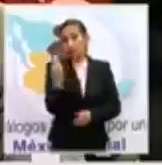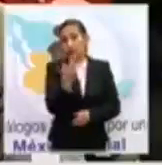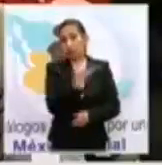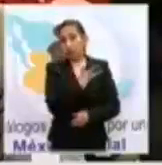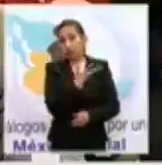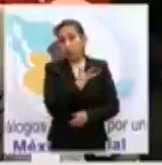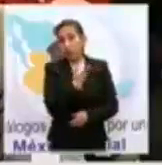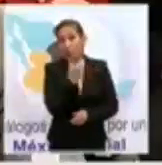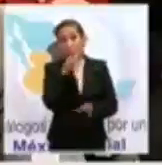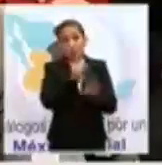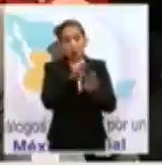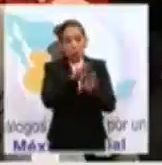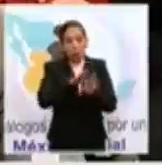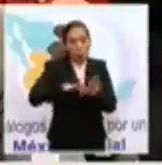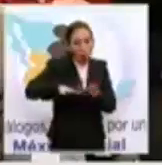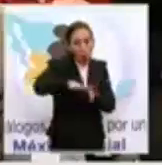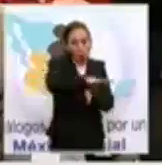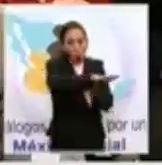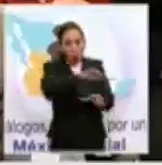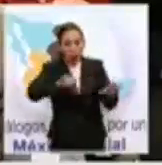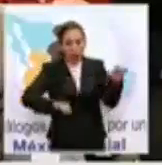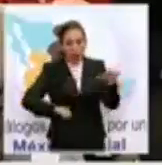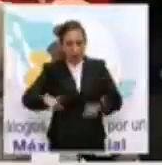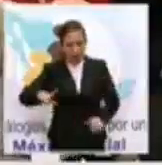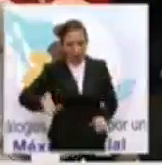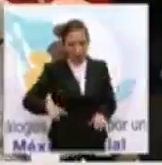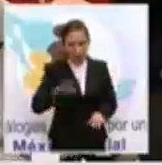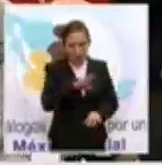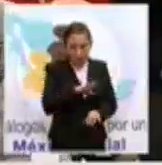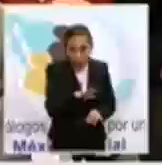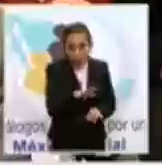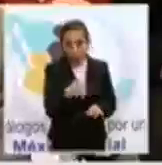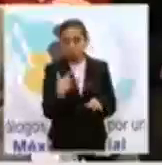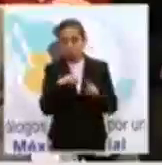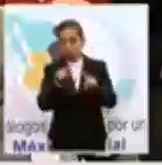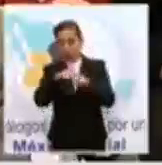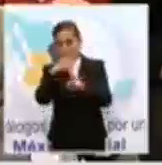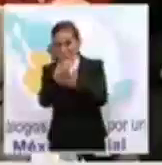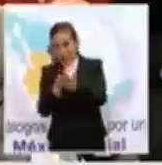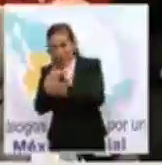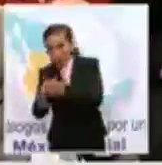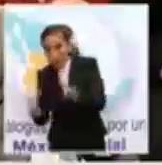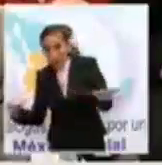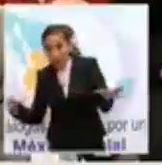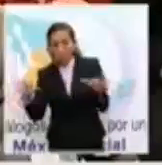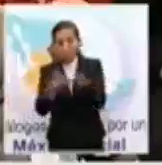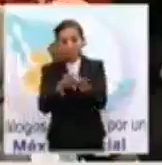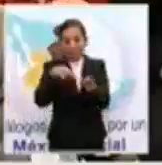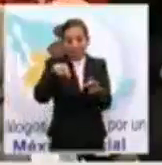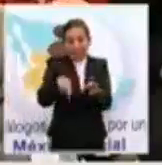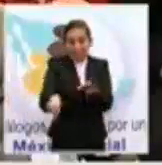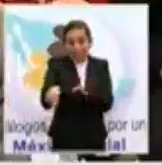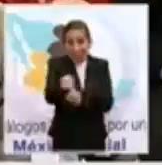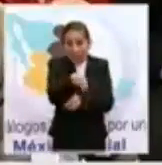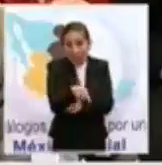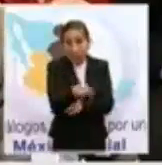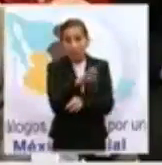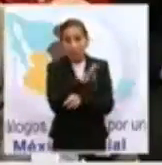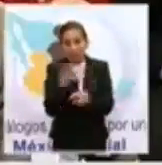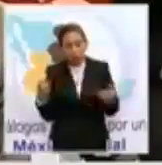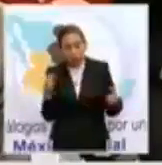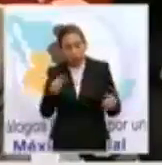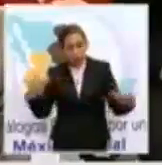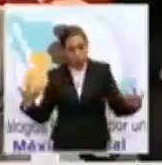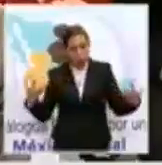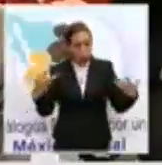con un sistema de política pública y un sistema de evaluación de esa política pública que